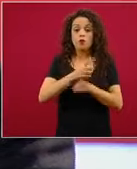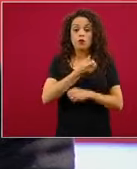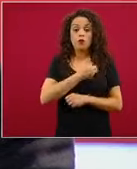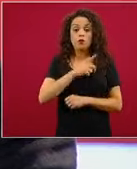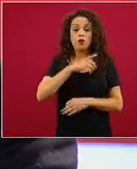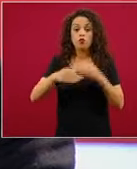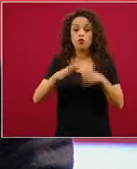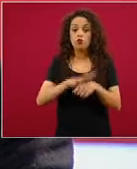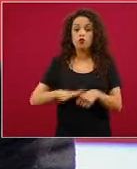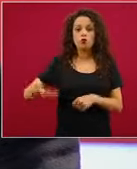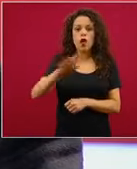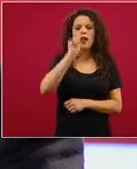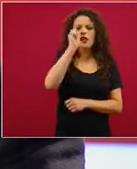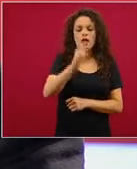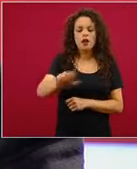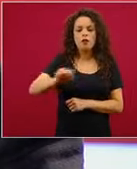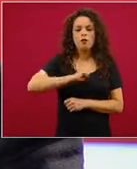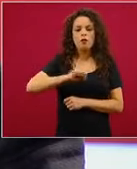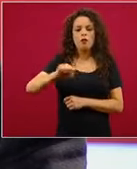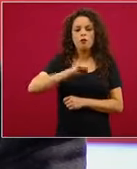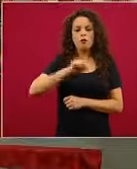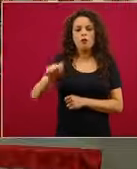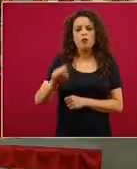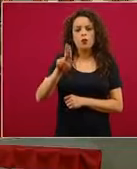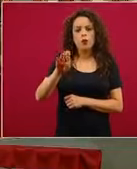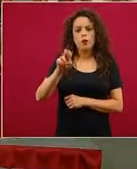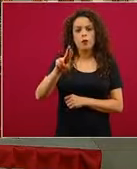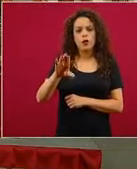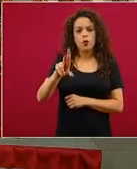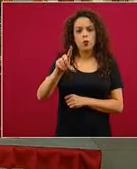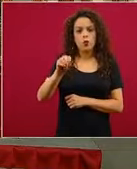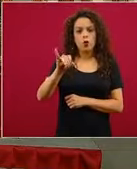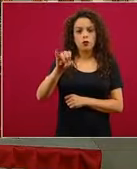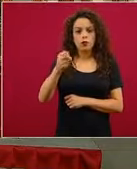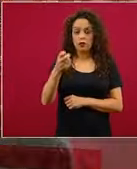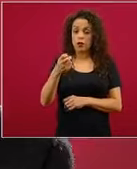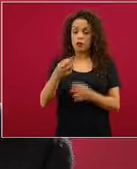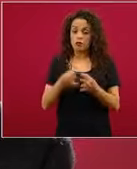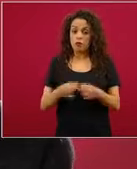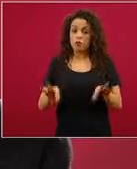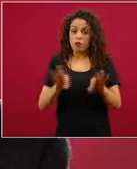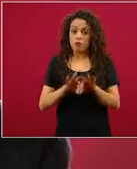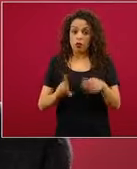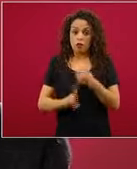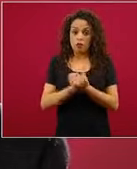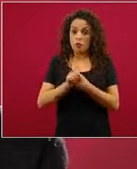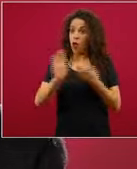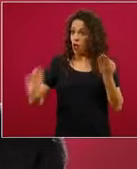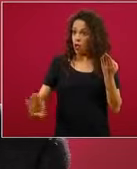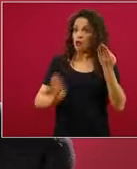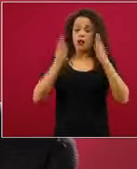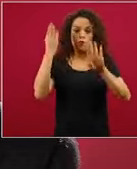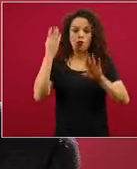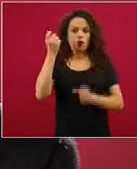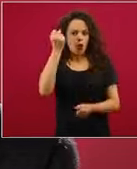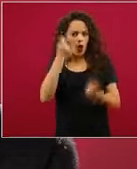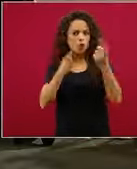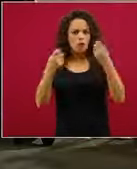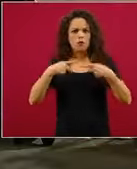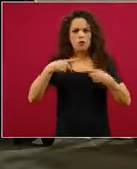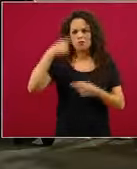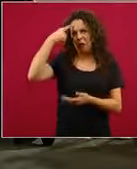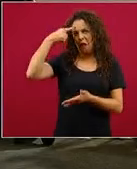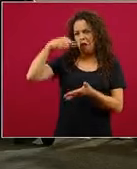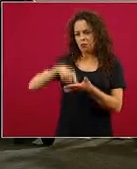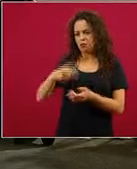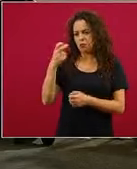es la tuberculosis. La tuberculosis es un problema de salud pública en el mundo. Algunas personas han pensado que la